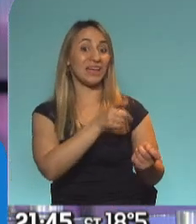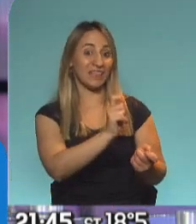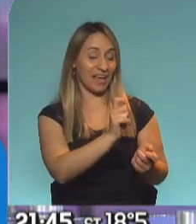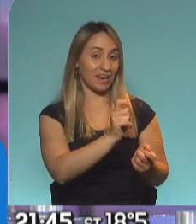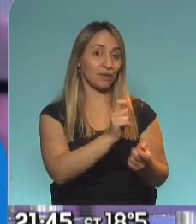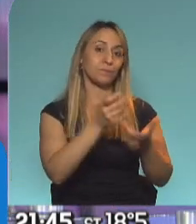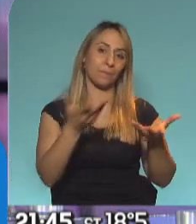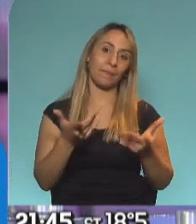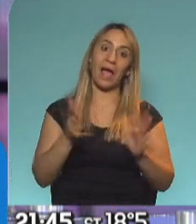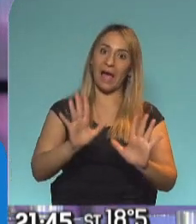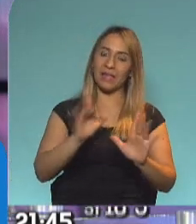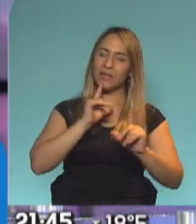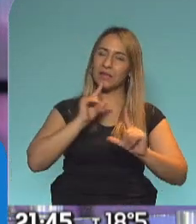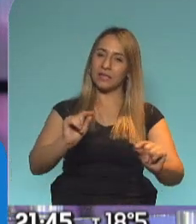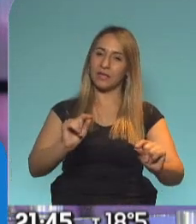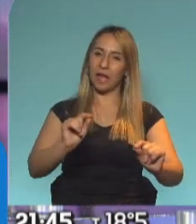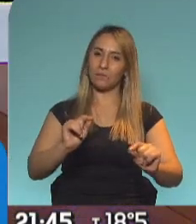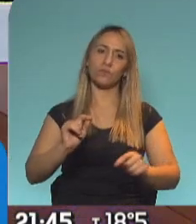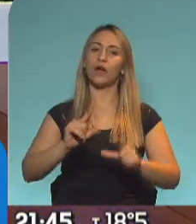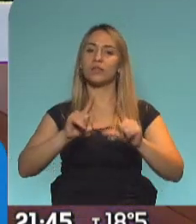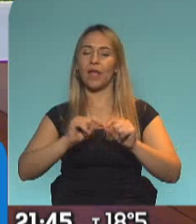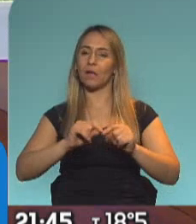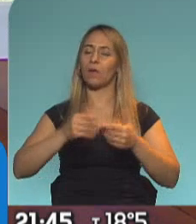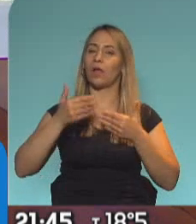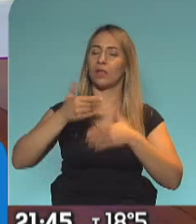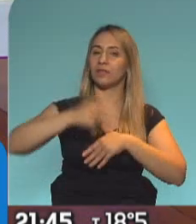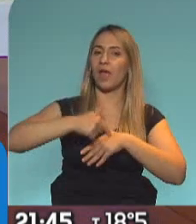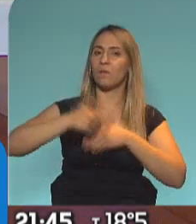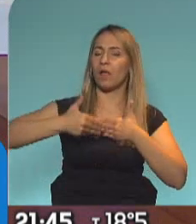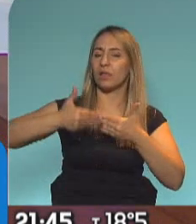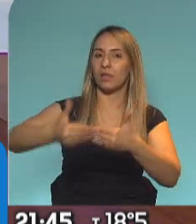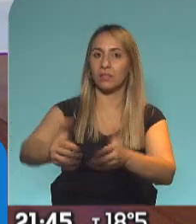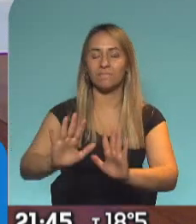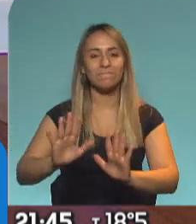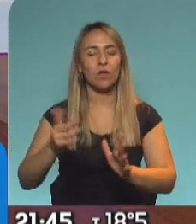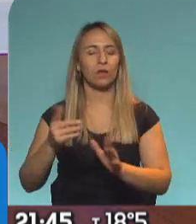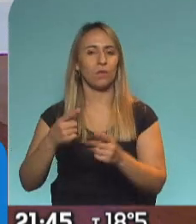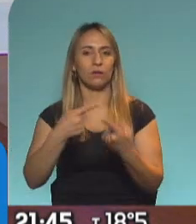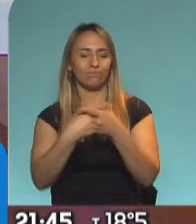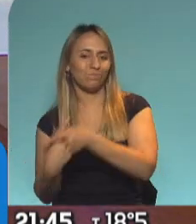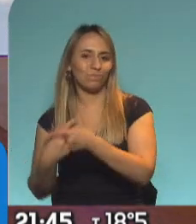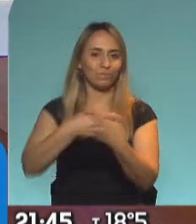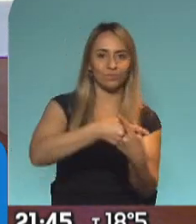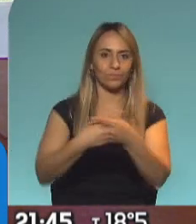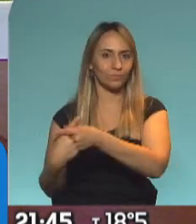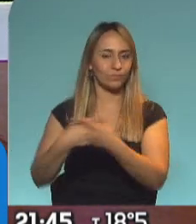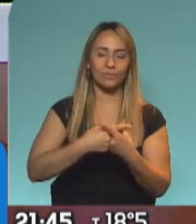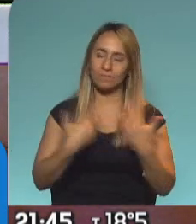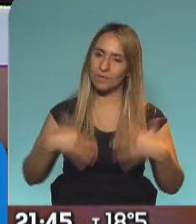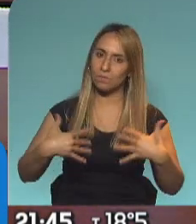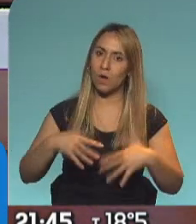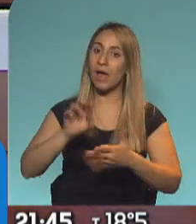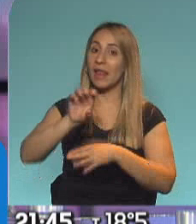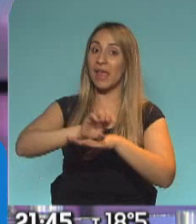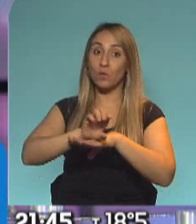crítica reside justamente de que no lo hicieron los plazos establecidos, etcétera. Es por eso que están en esa pulseada política en un momento clave en Ecuador,